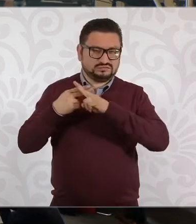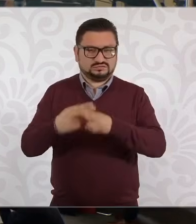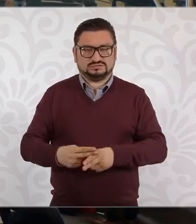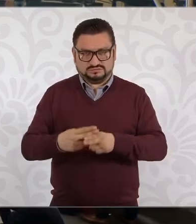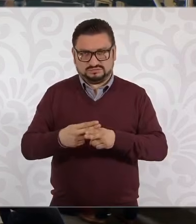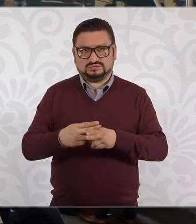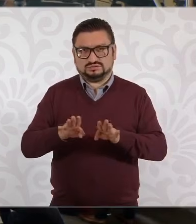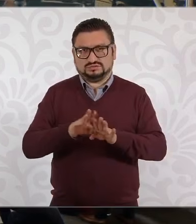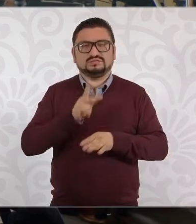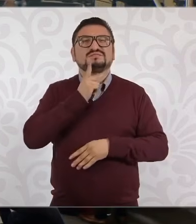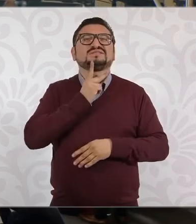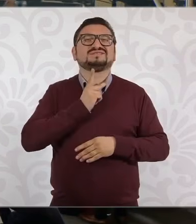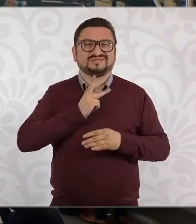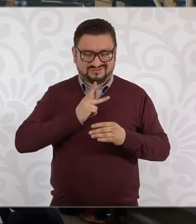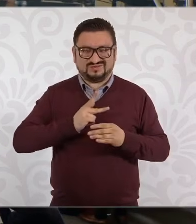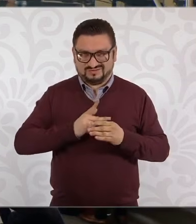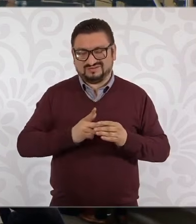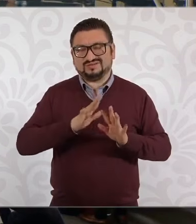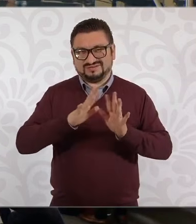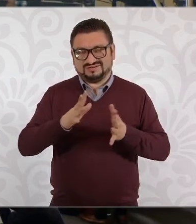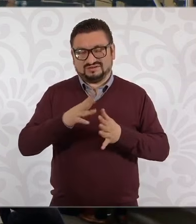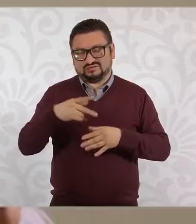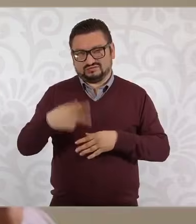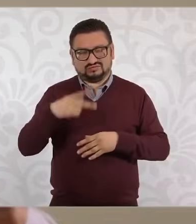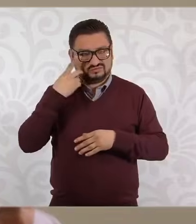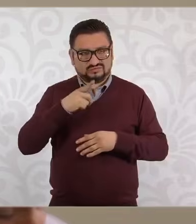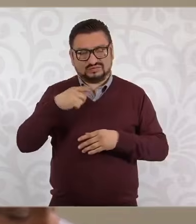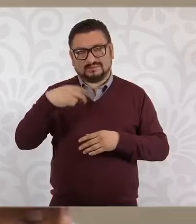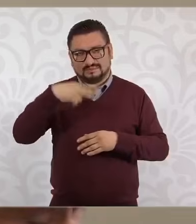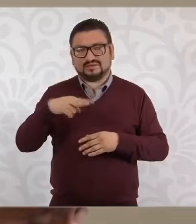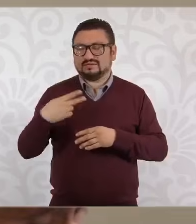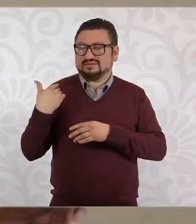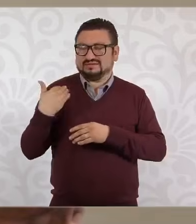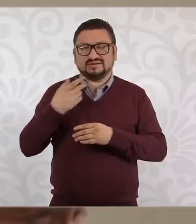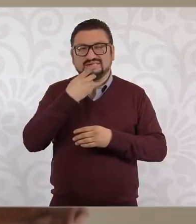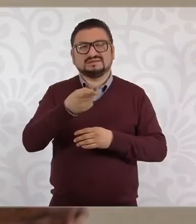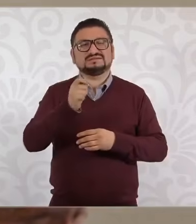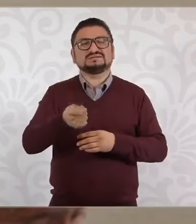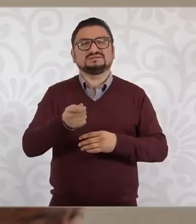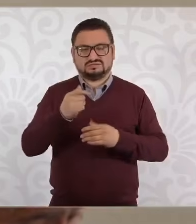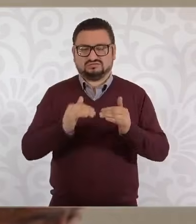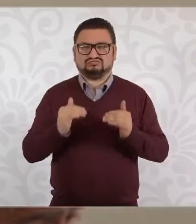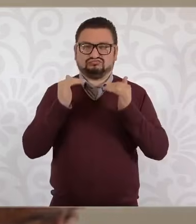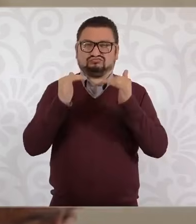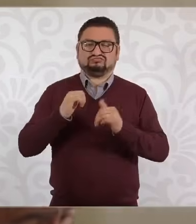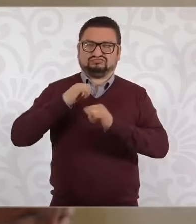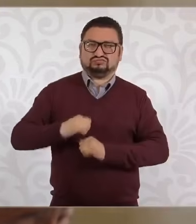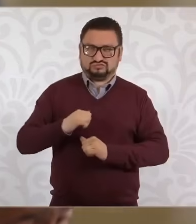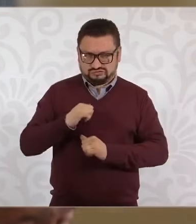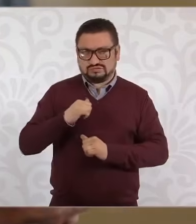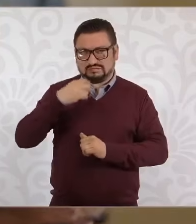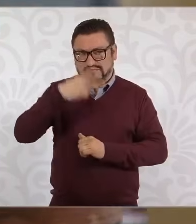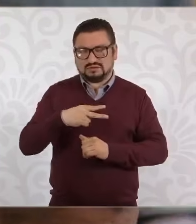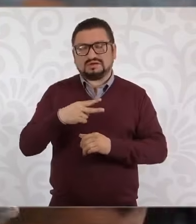la expropiación petrolera recientemente, usted comentó que había que seguir con esta soberanía, continuar con la